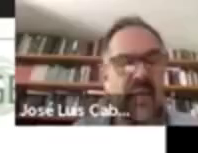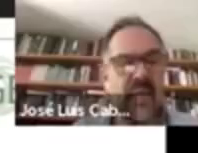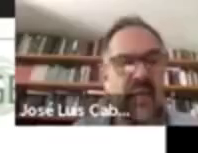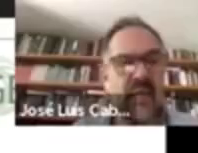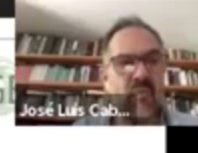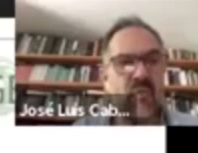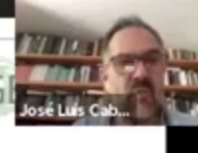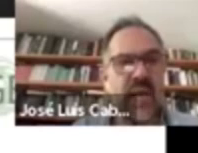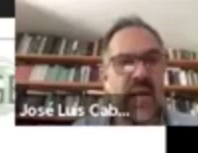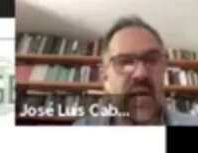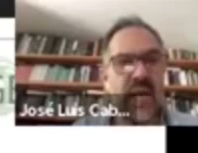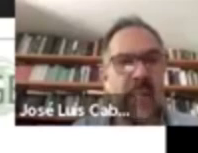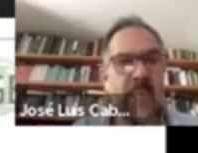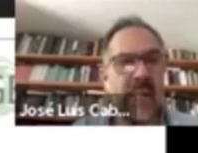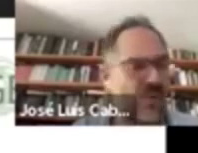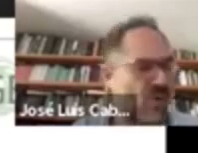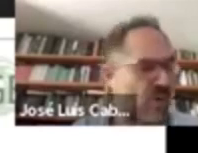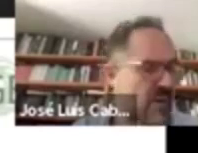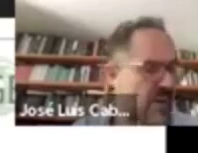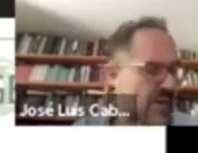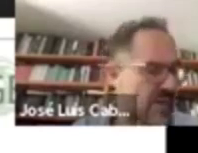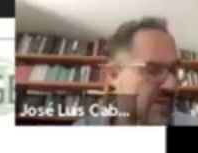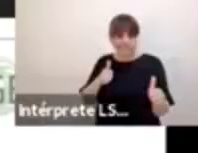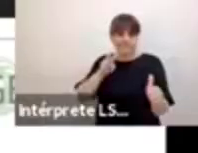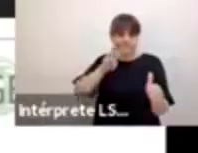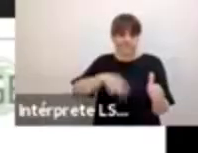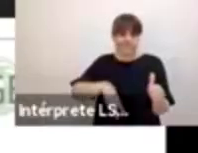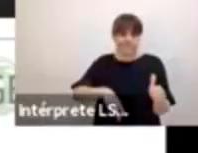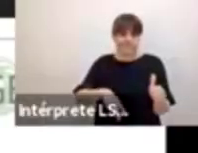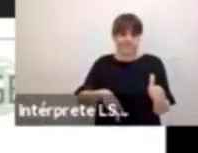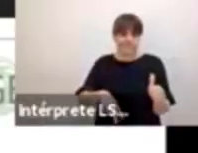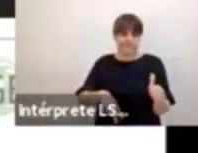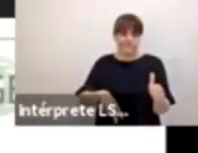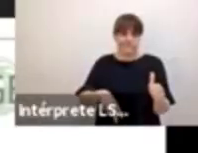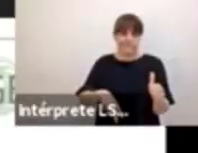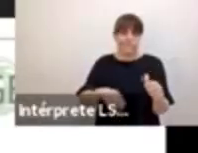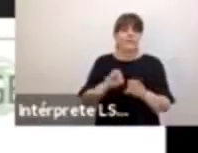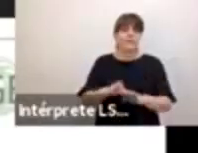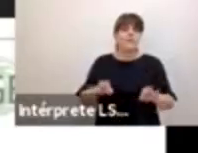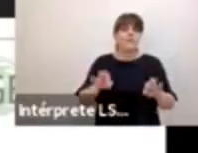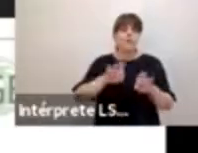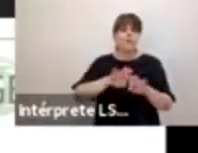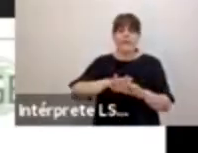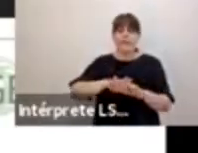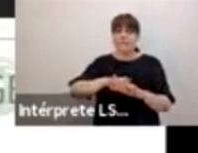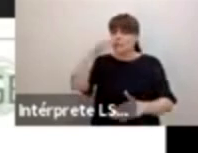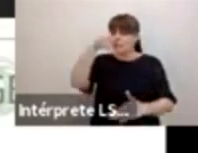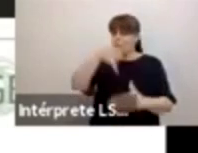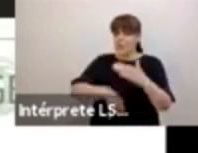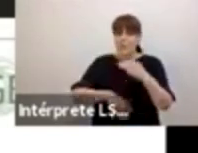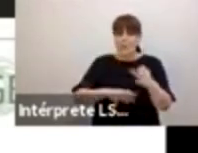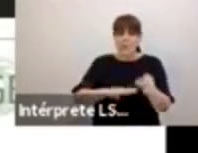educativo, pues tiene una mayor, digamos, un mayor énfasis en etapas tempranas y lo que los